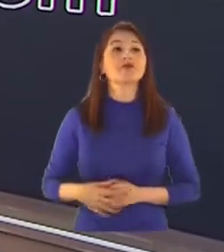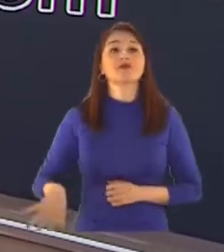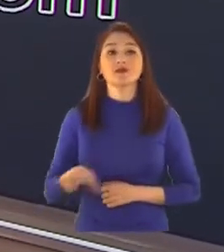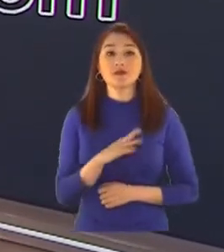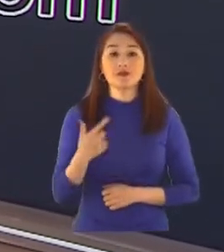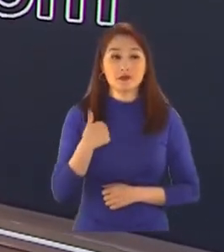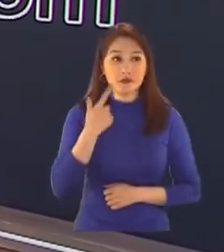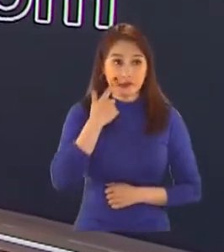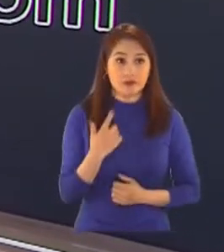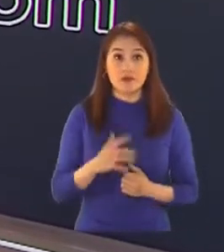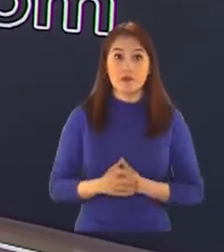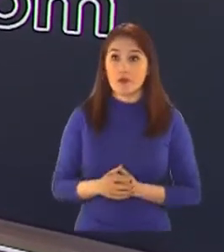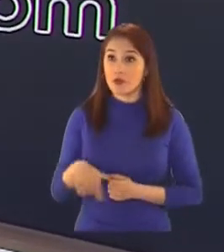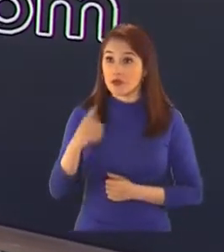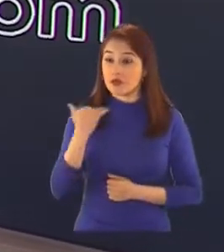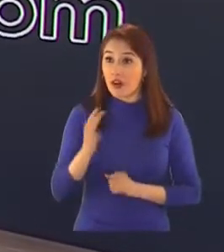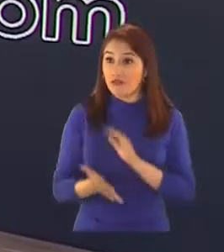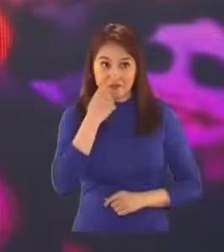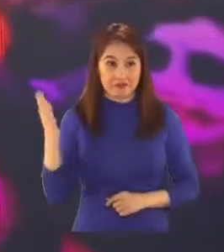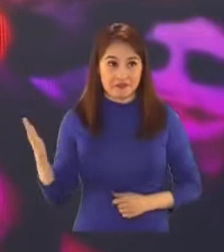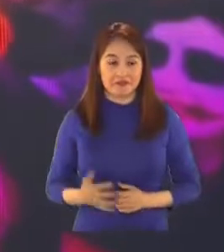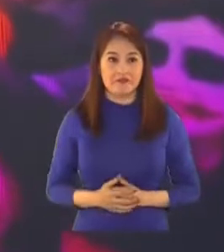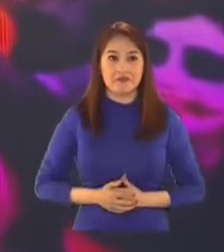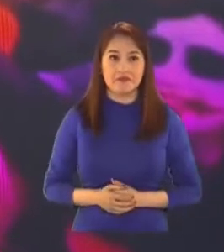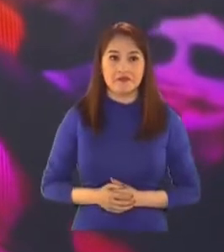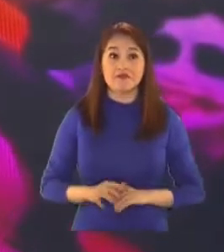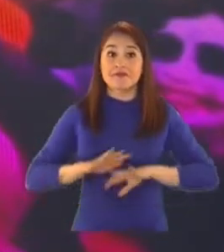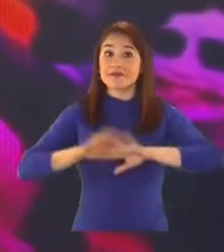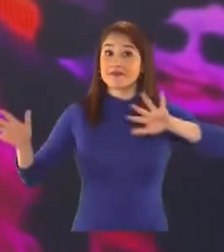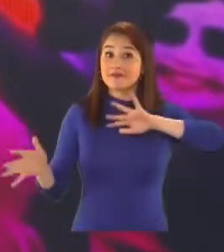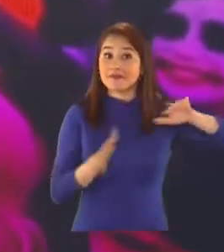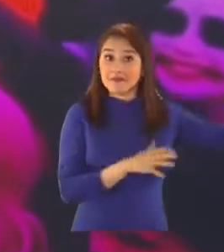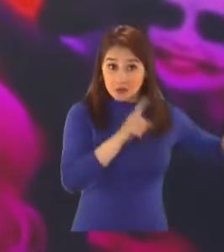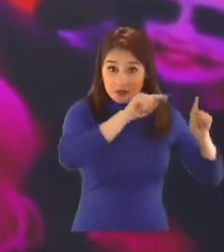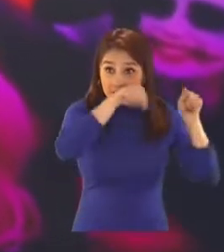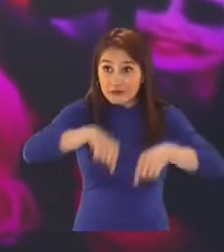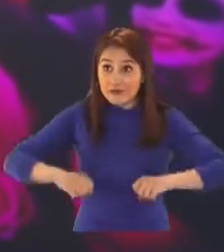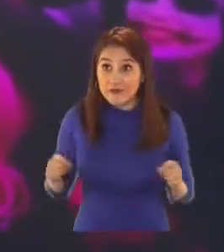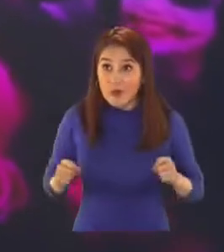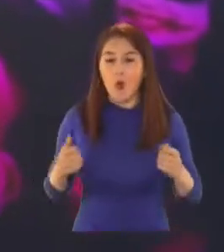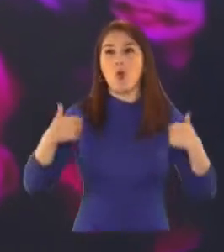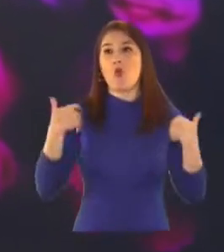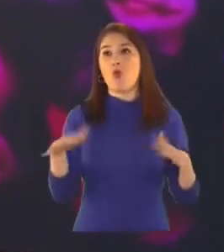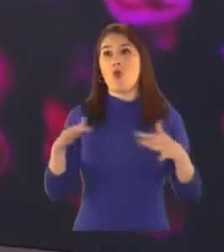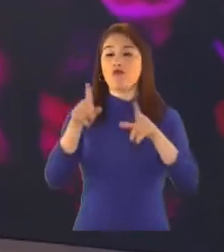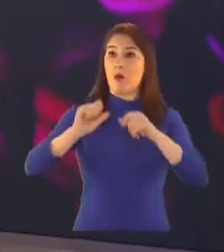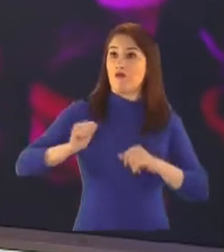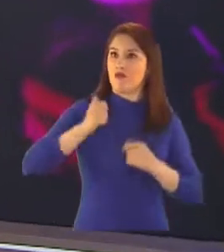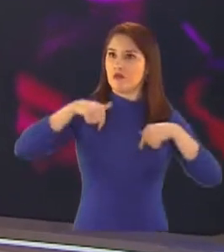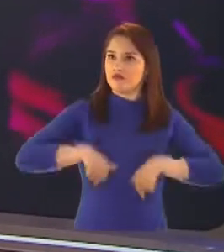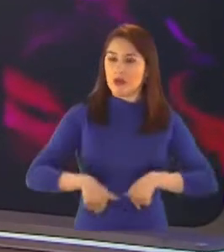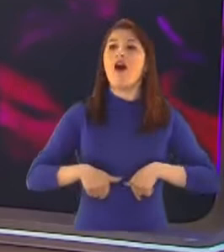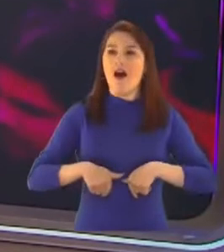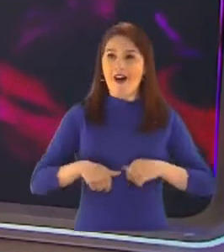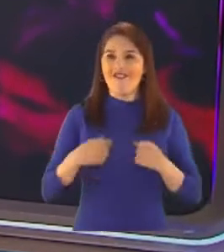noche, si tuviste que salir de viaje y no pudiste ver tu... Bueno, y si usted está en Bogotá, un buen plan para disfrutar durante este puente